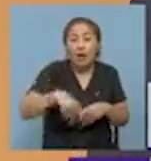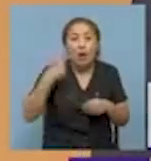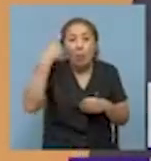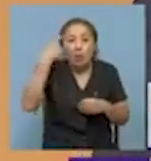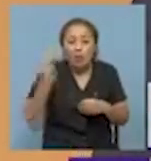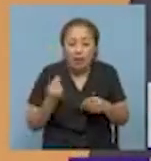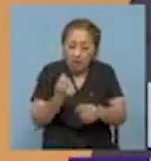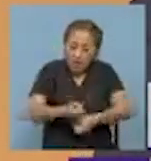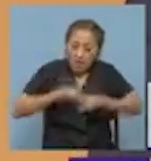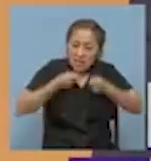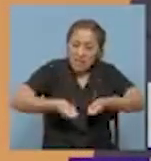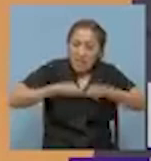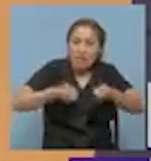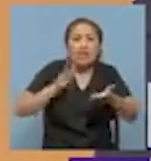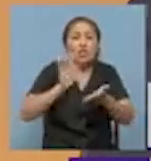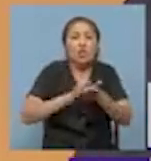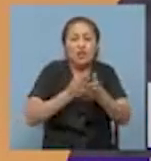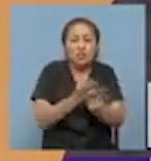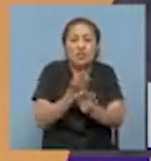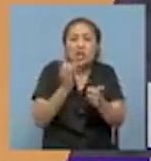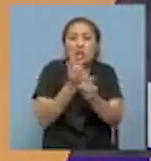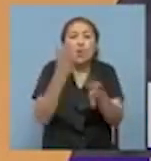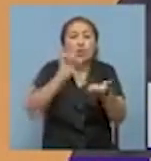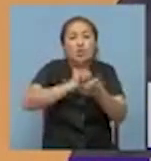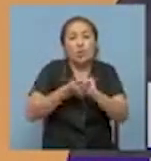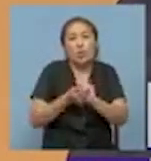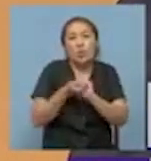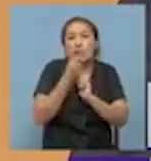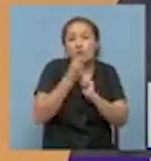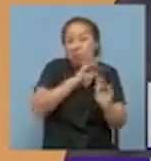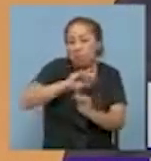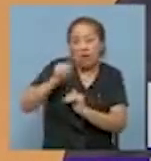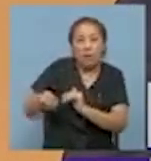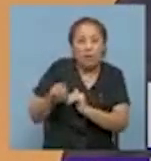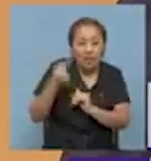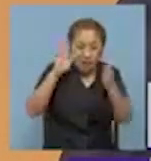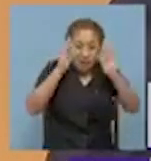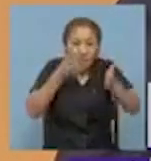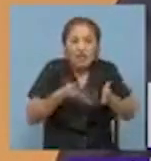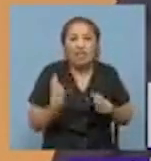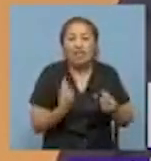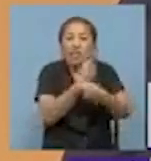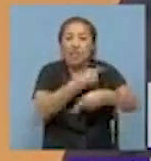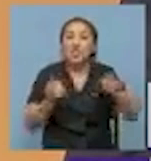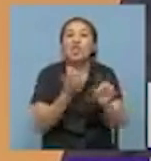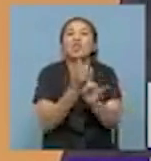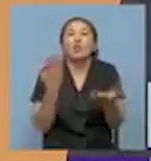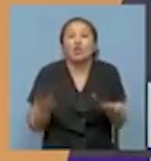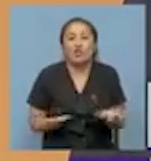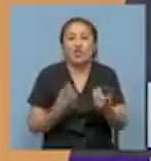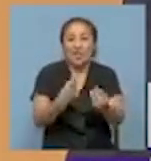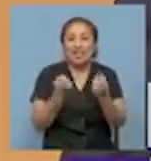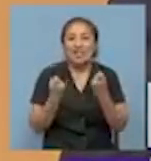poner la energía tanto en educación sexual y no por ejemplo en legislaciones o en herramientas educativas para que